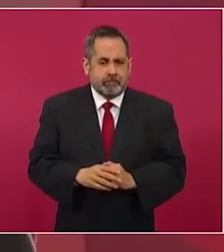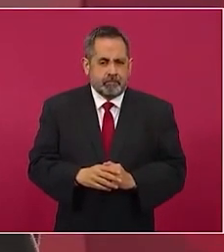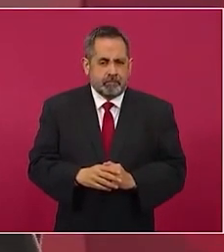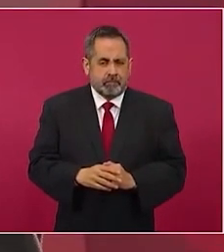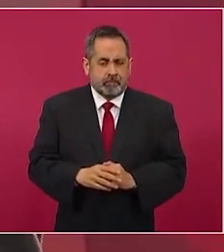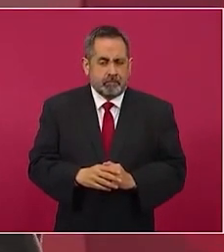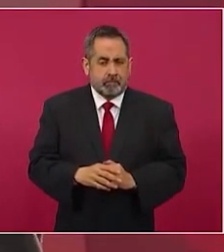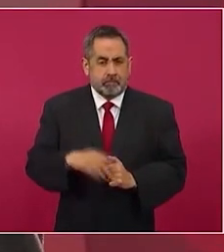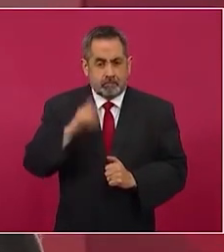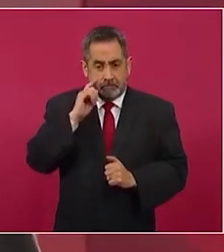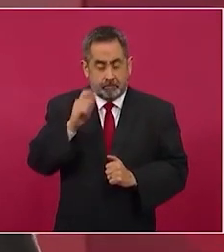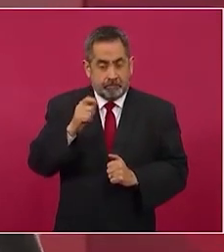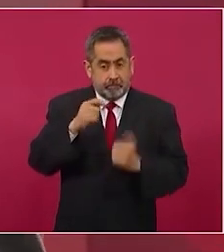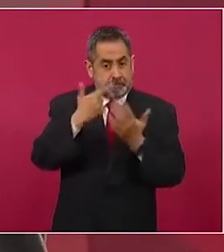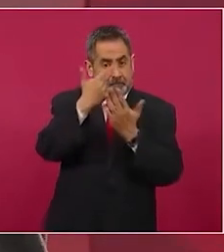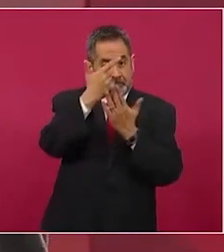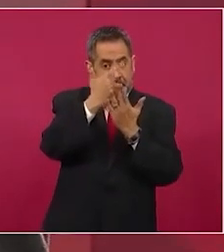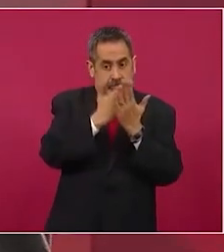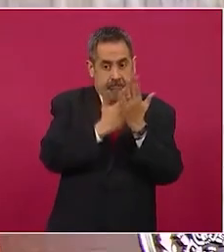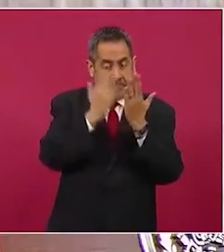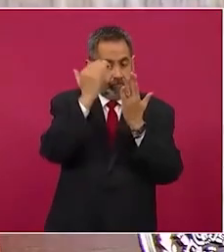en la lista